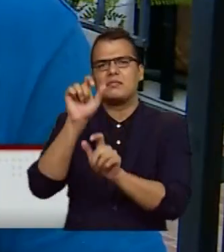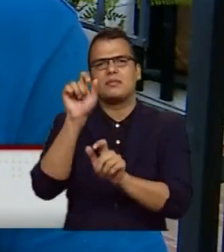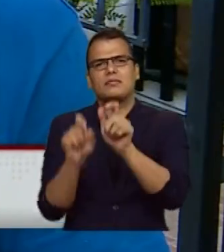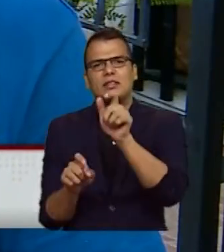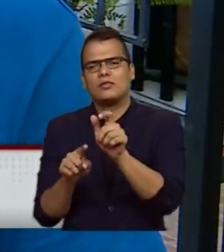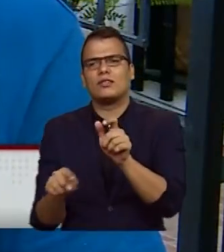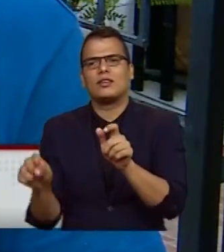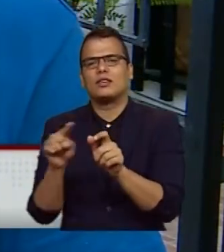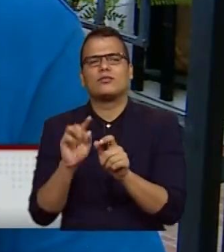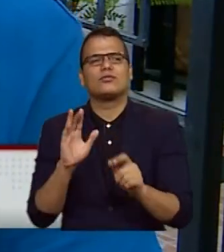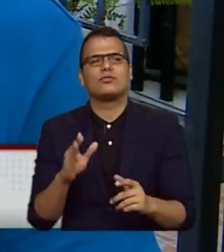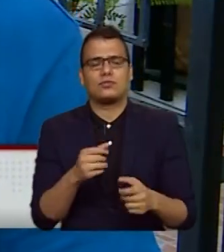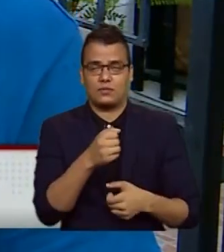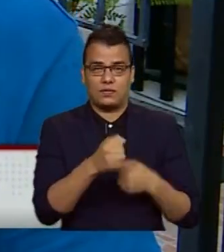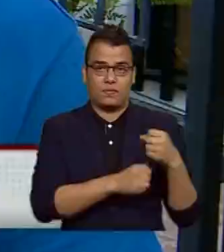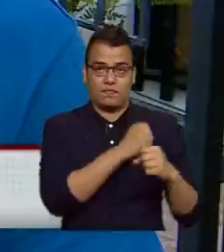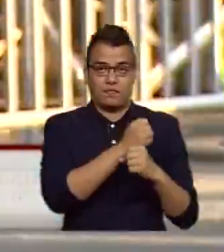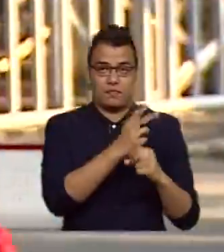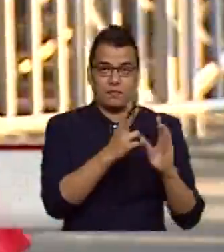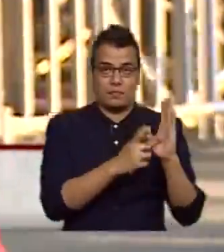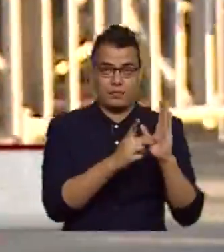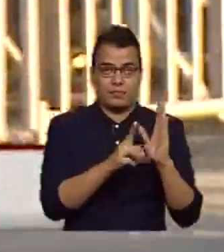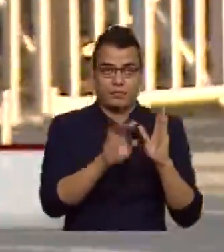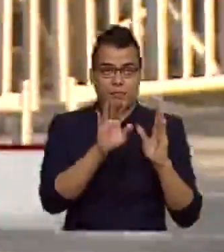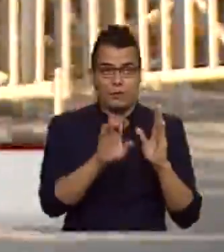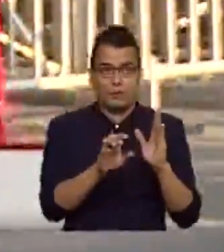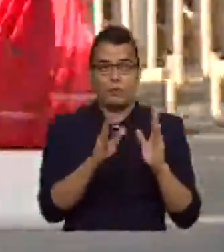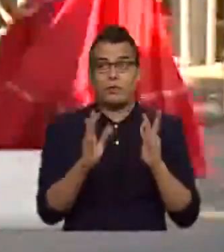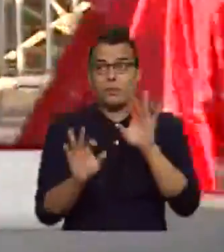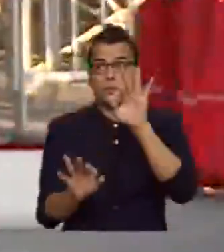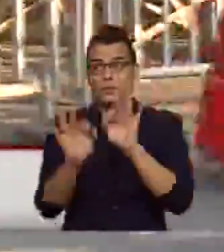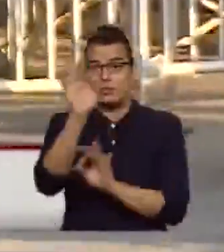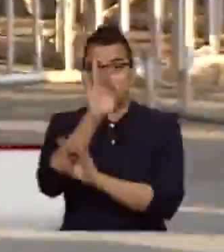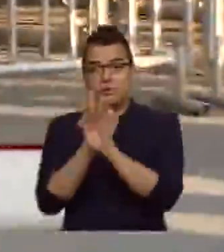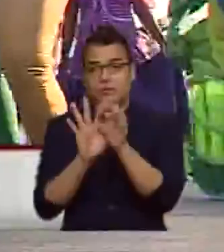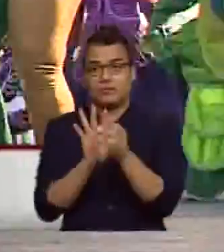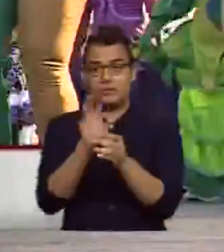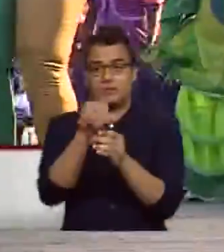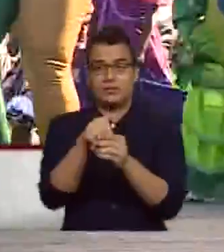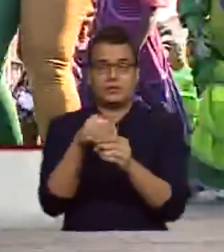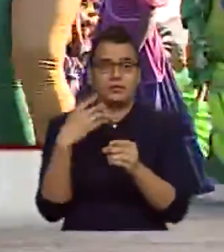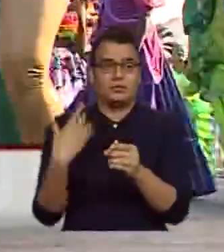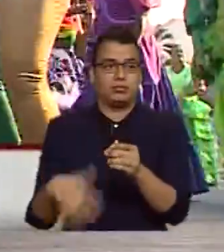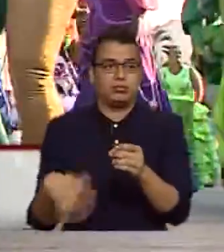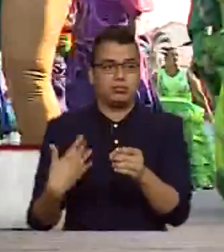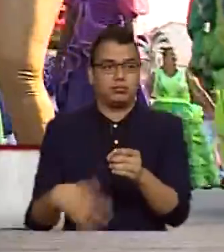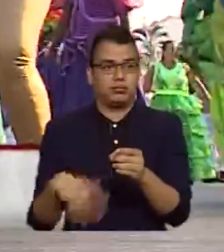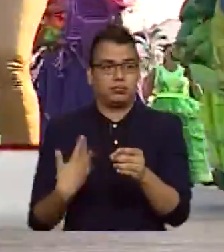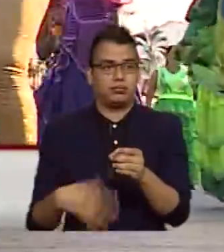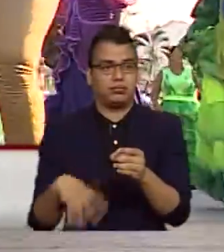cómo este año en especial con la participación de Telepacífico, que hay que decirlo,